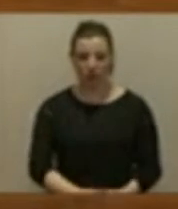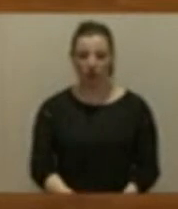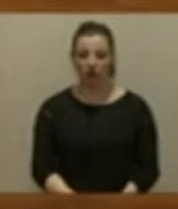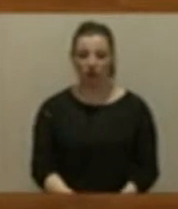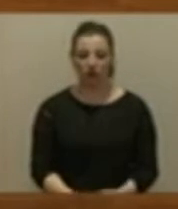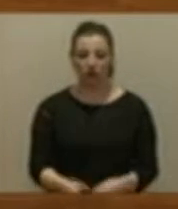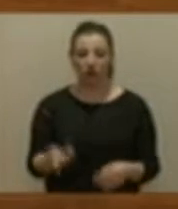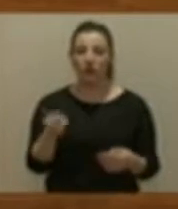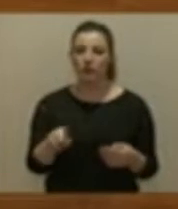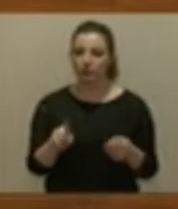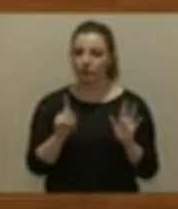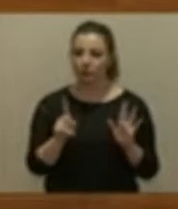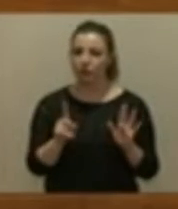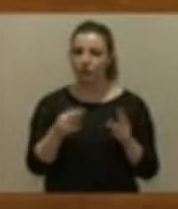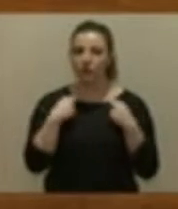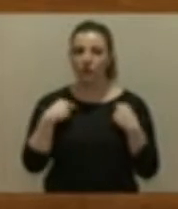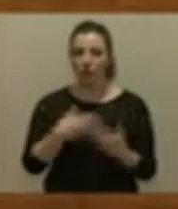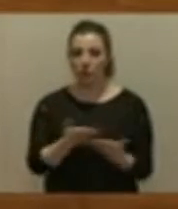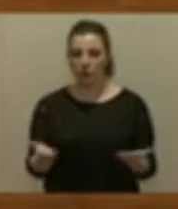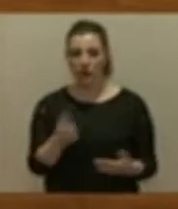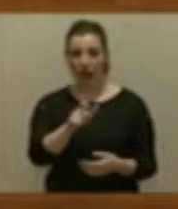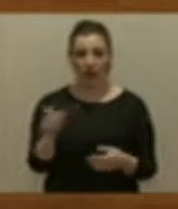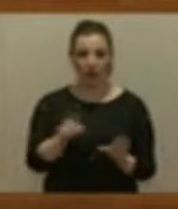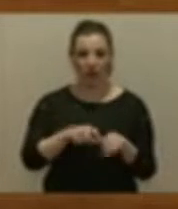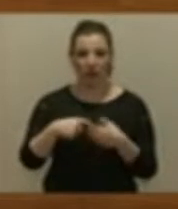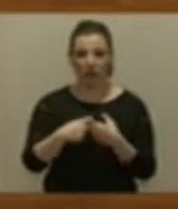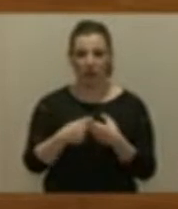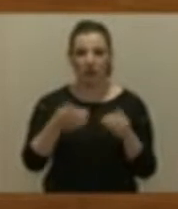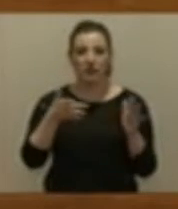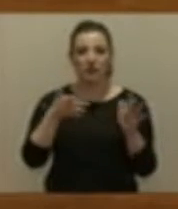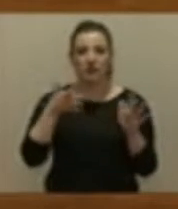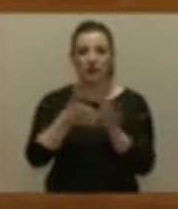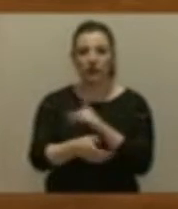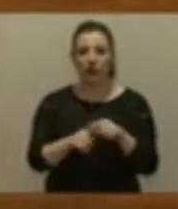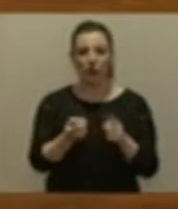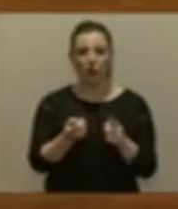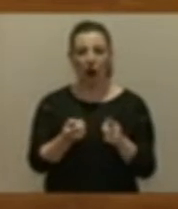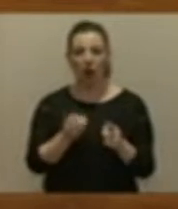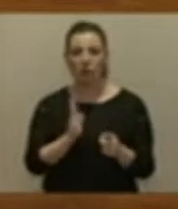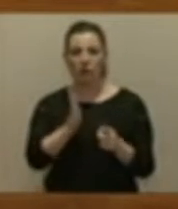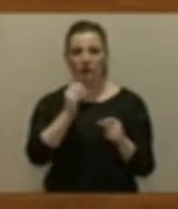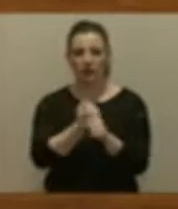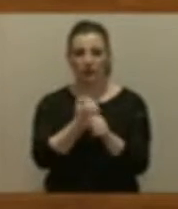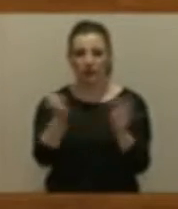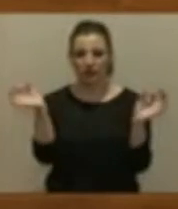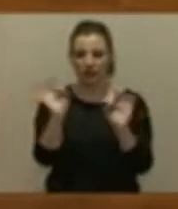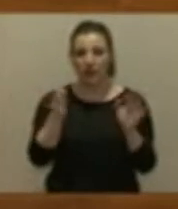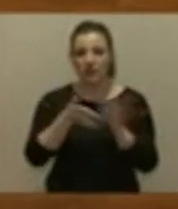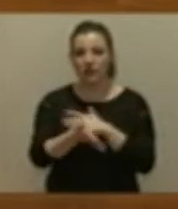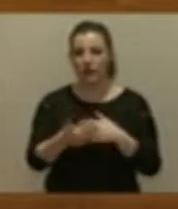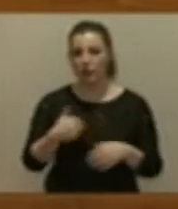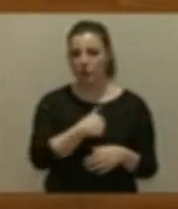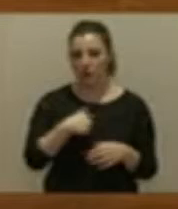Perdamos el miedo, señorías. Que la gente participe no les va a suponer ningún tipo de intrusismo laboral. Hay un papel para